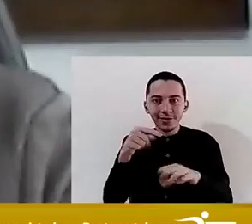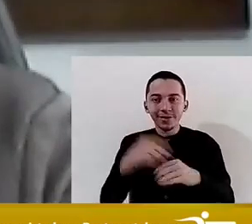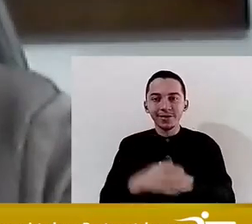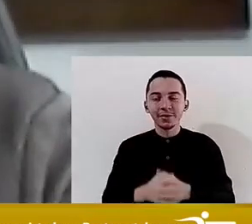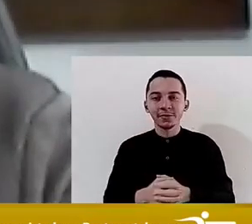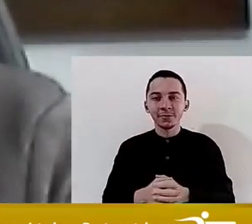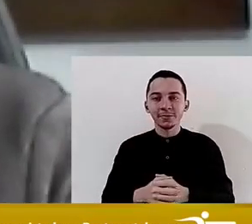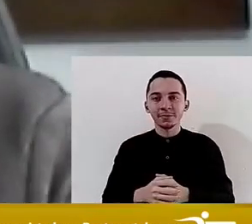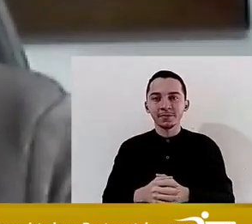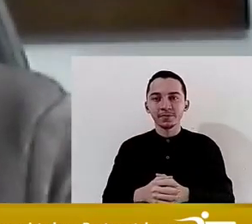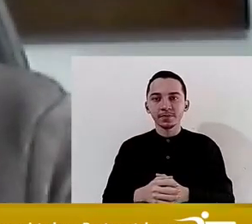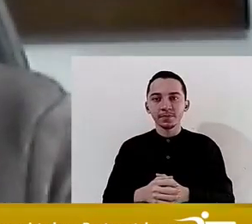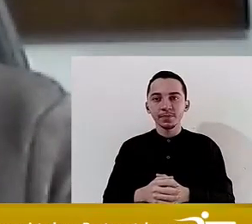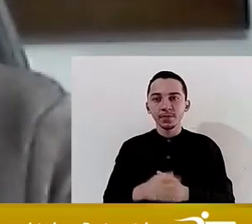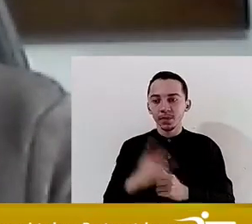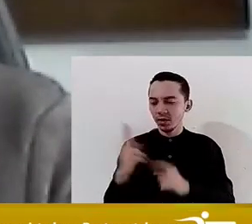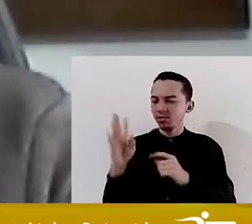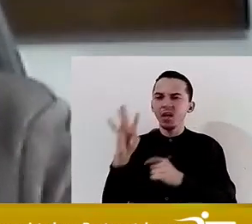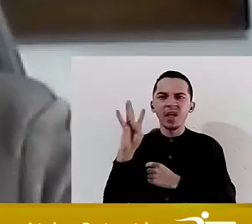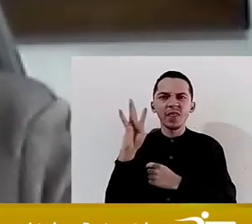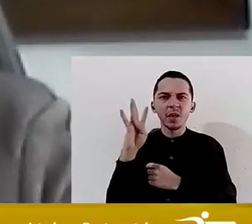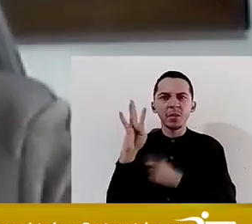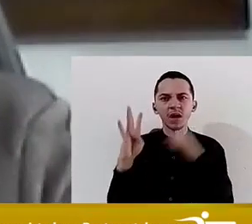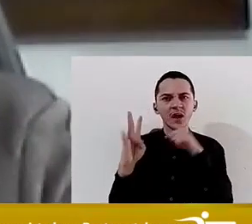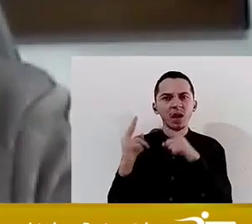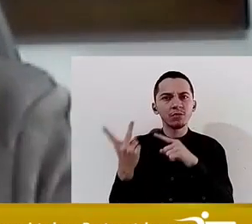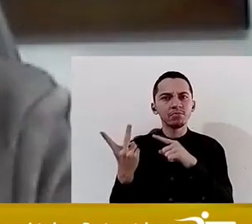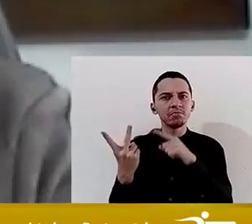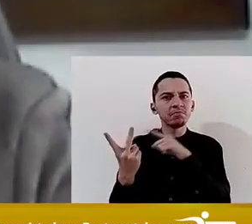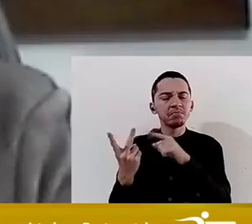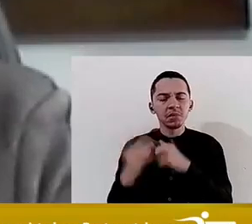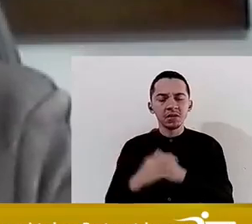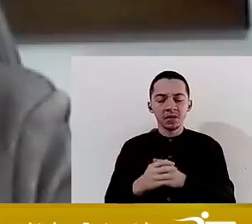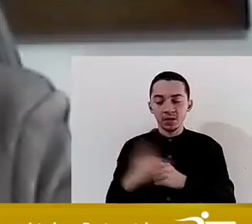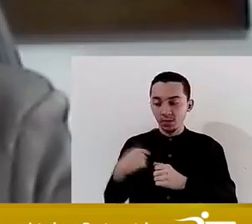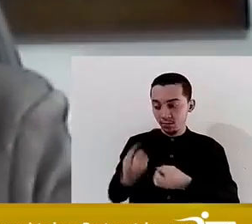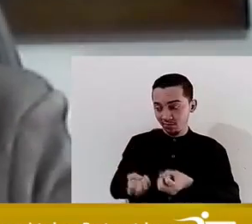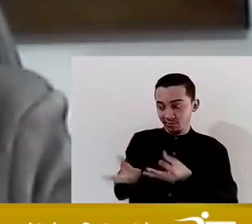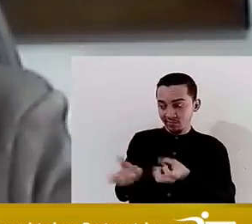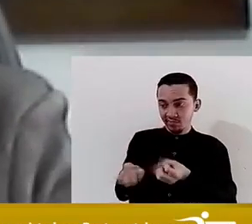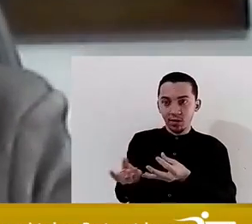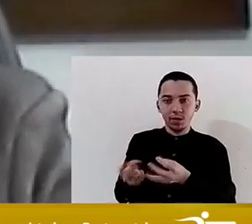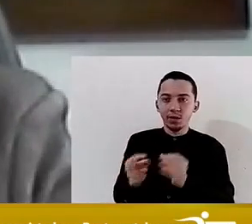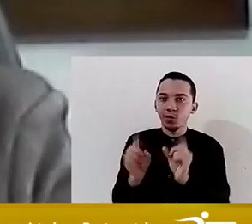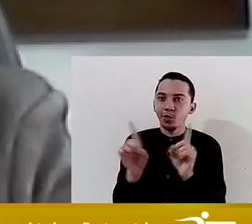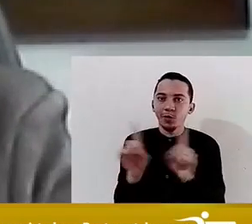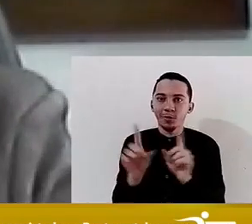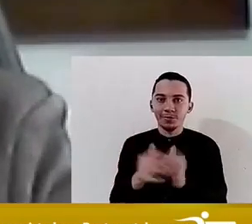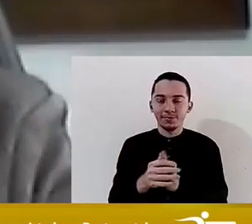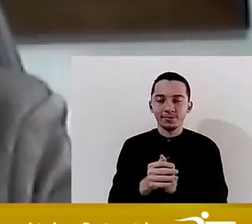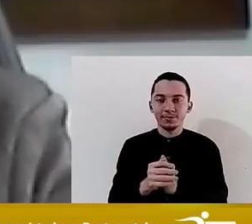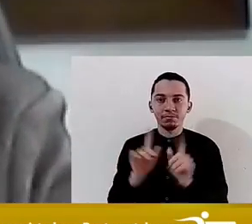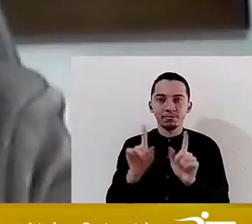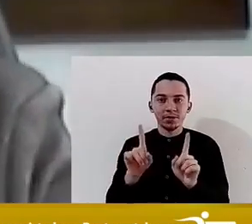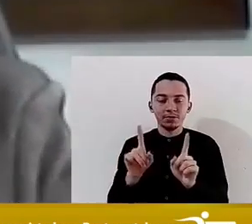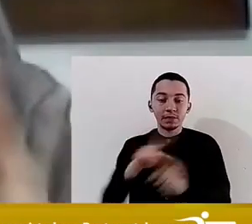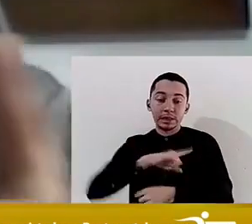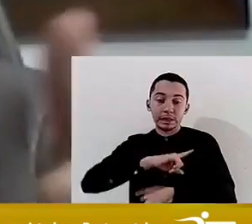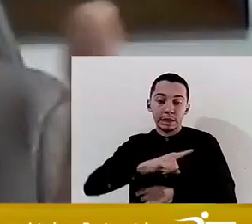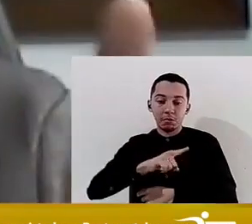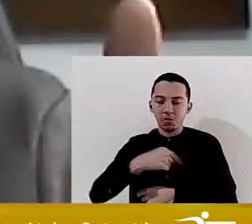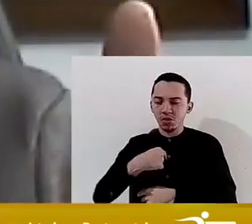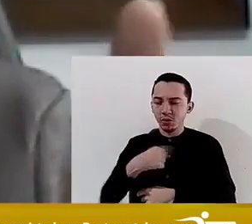que no quería dar lo que tenía, pero no quería quedar mal con el resto.